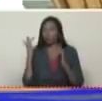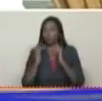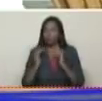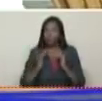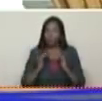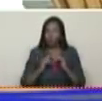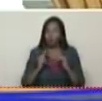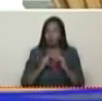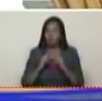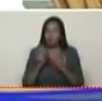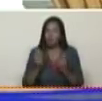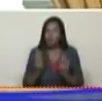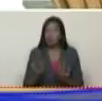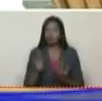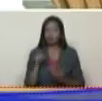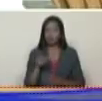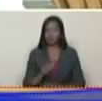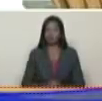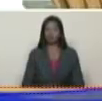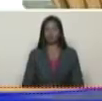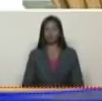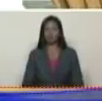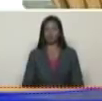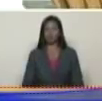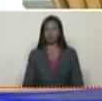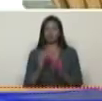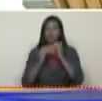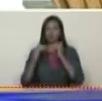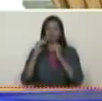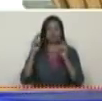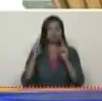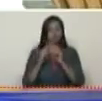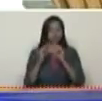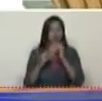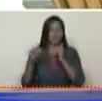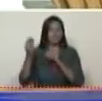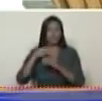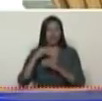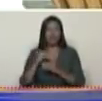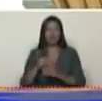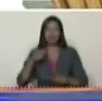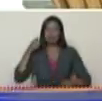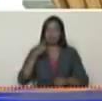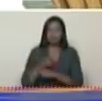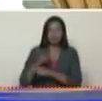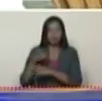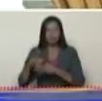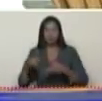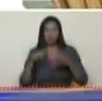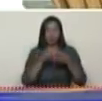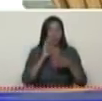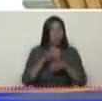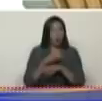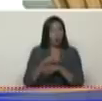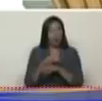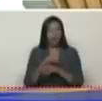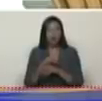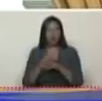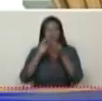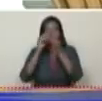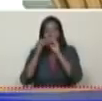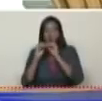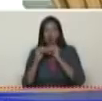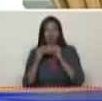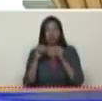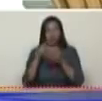mucho conocimiento, al máximo. Yo le estoy exigiendo al equipo de gobierno que afinemos